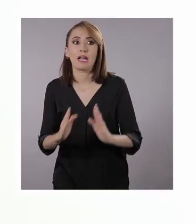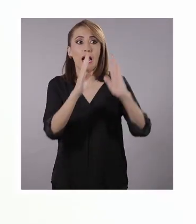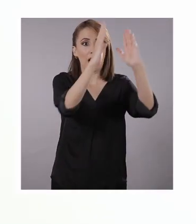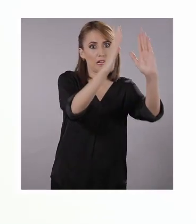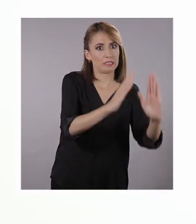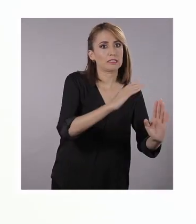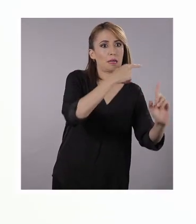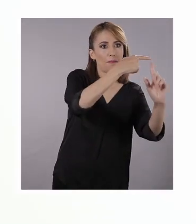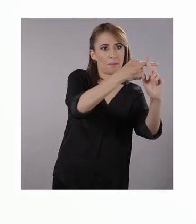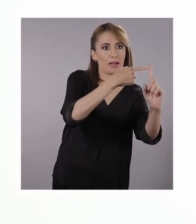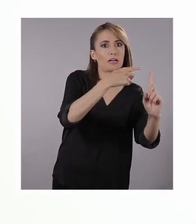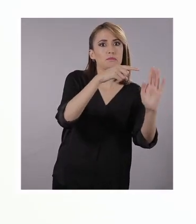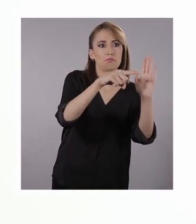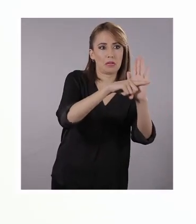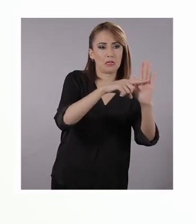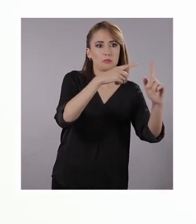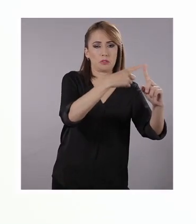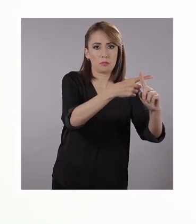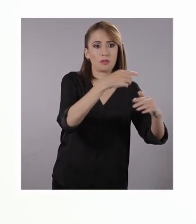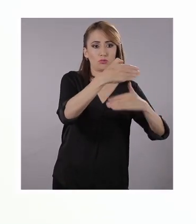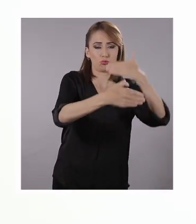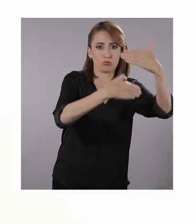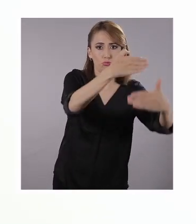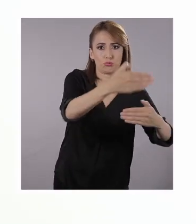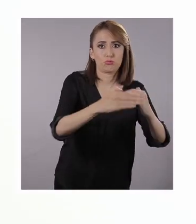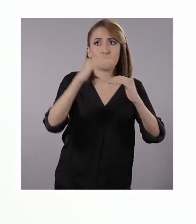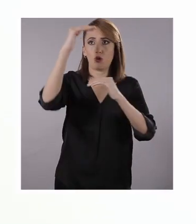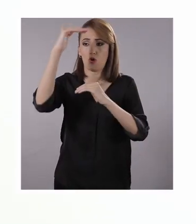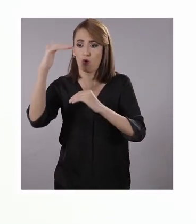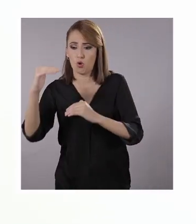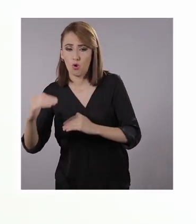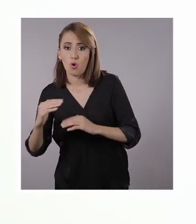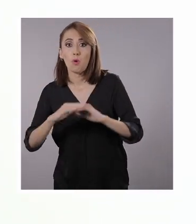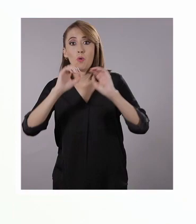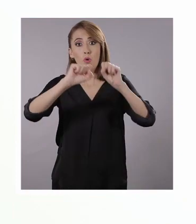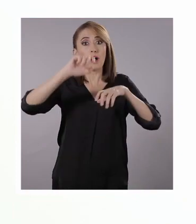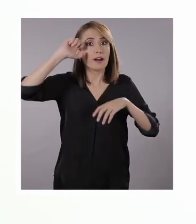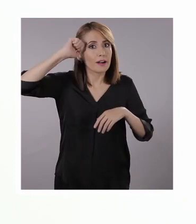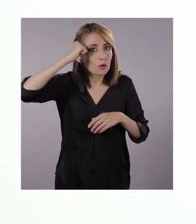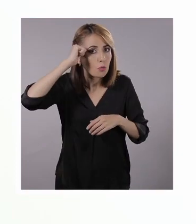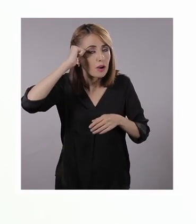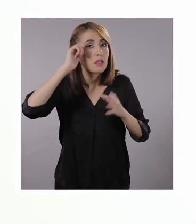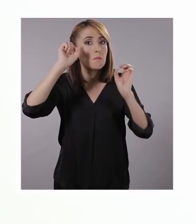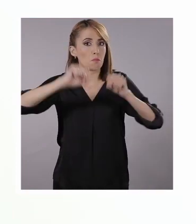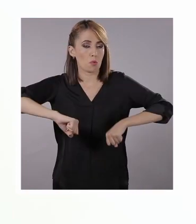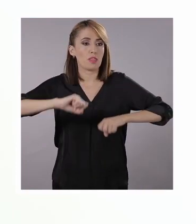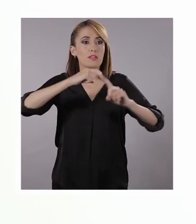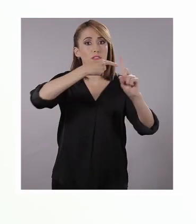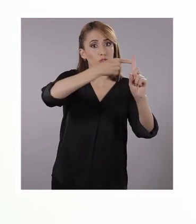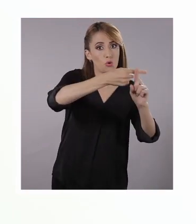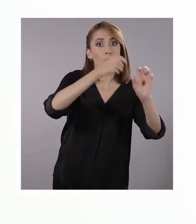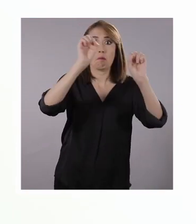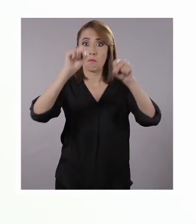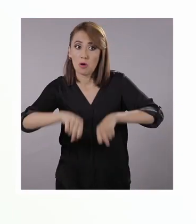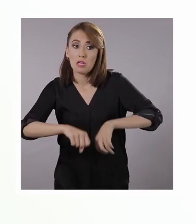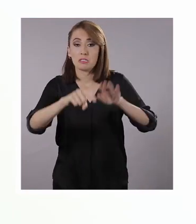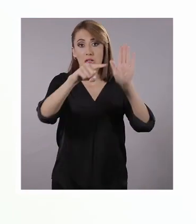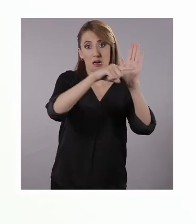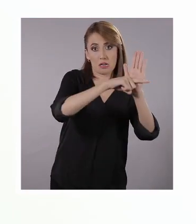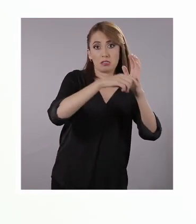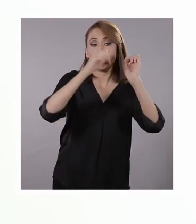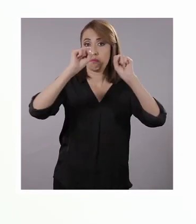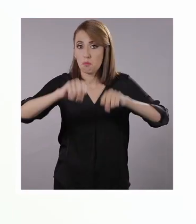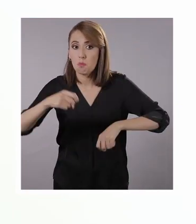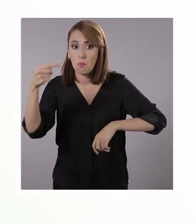Ok, perfecto. Genial. Recordemos, las sucesiones pueden tener un patrón de suma, de resta, de multiplicación o de división.